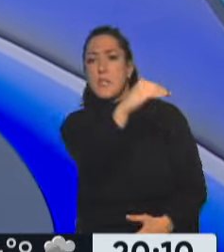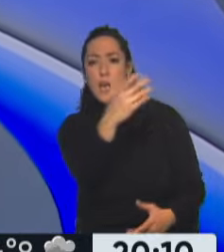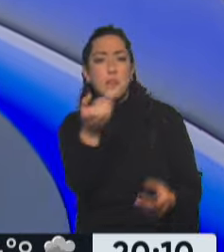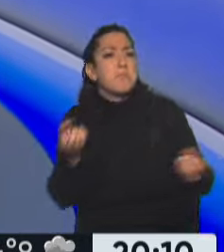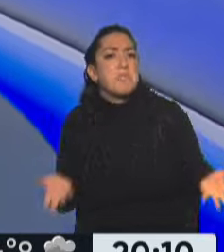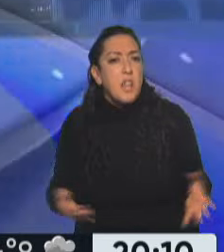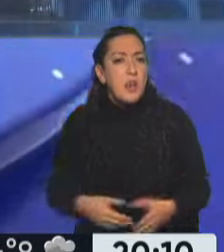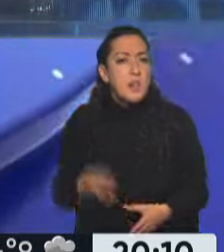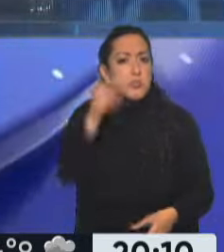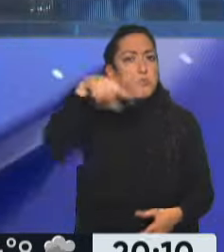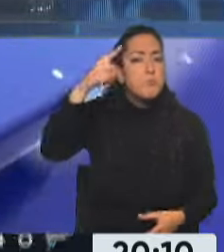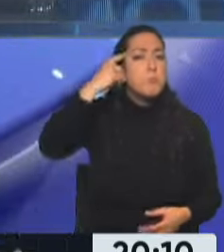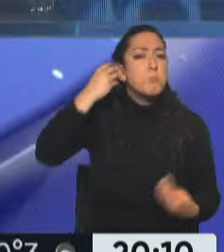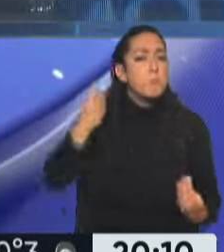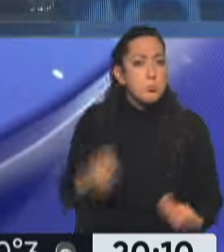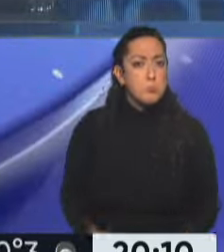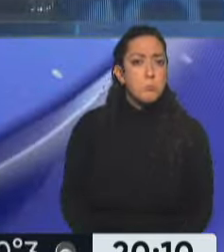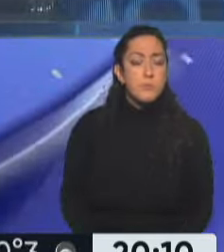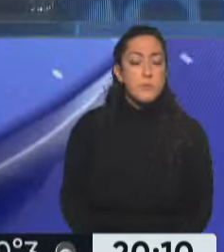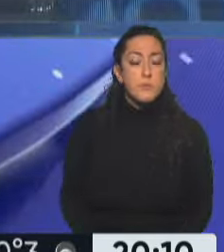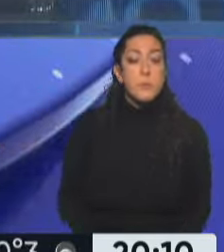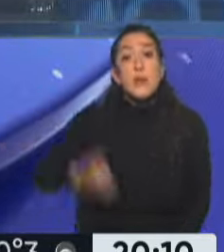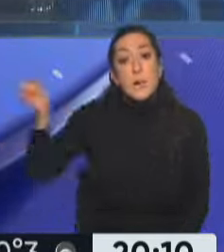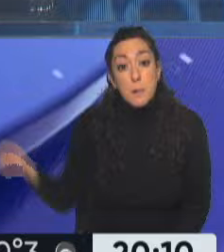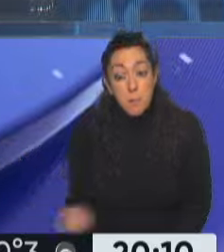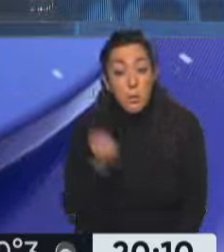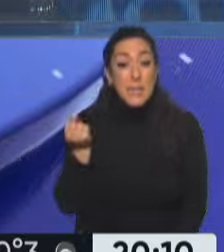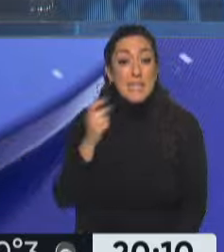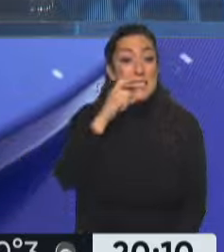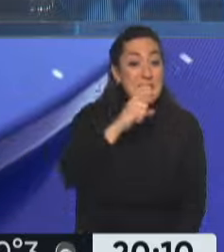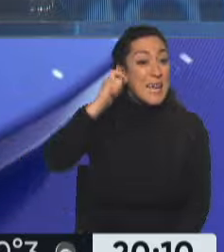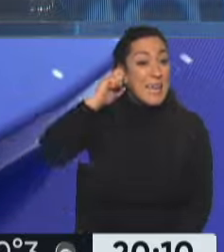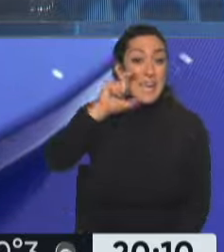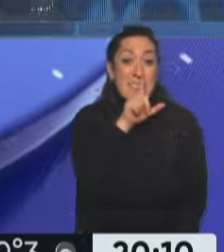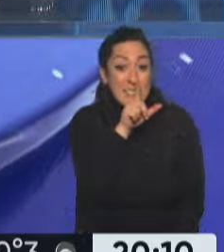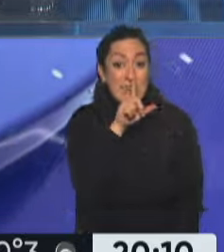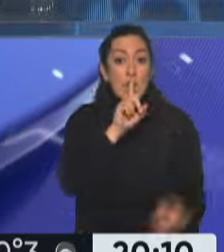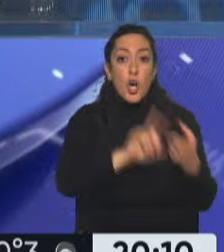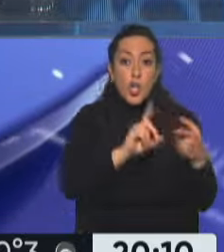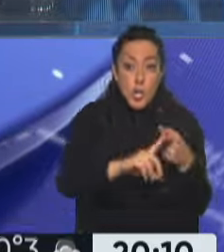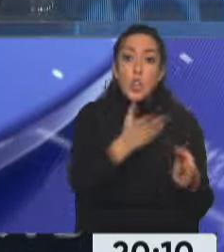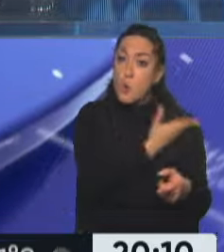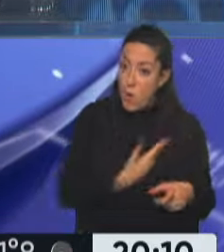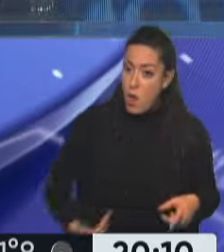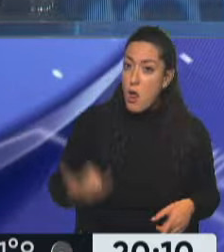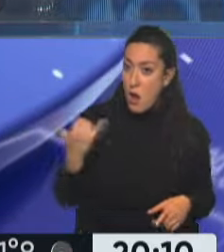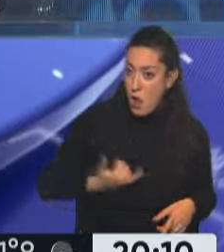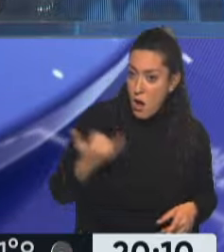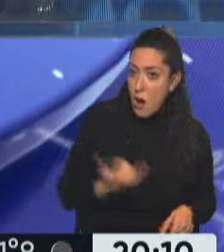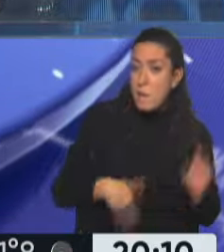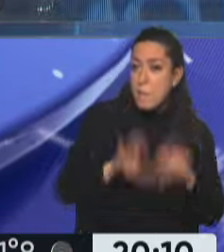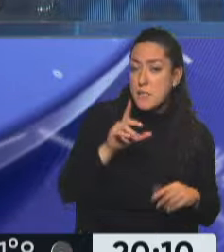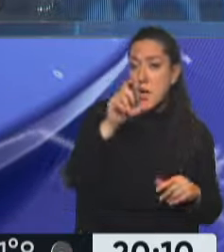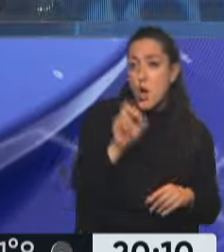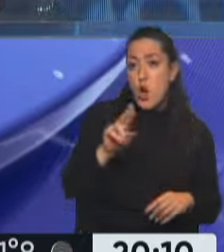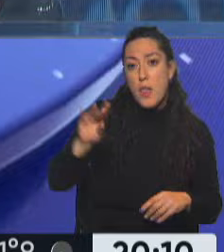gobierno? Bueno, es importante lo que vos decís porque la CGT venía teniendo contactos con el gobierno, en particular con Julio Cordero,